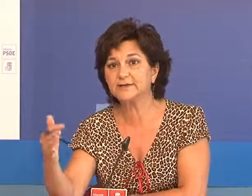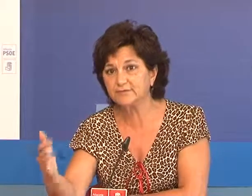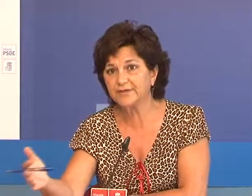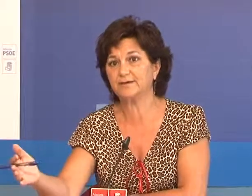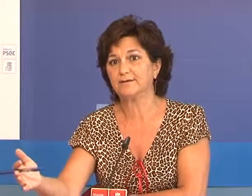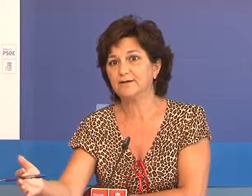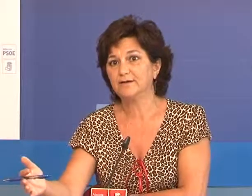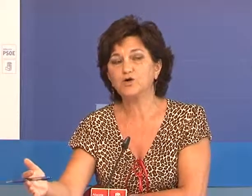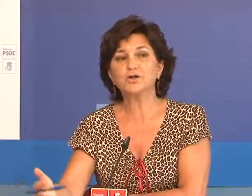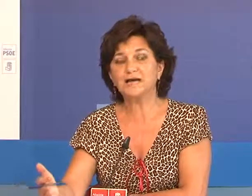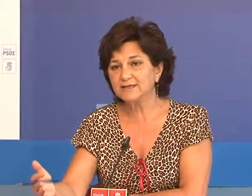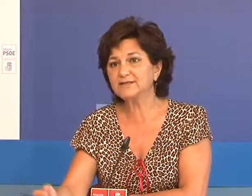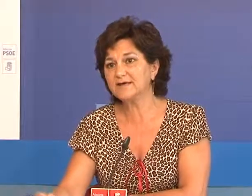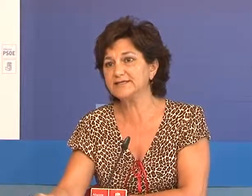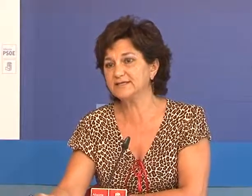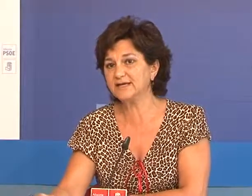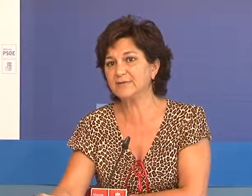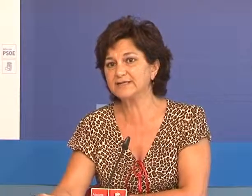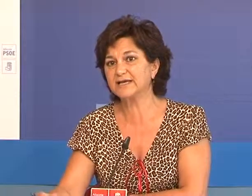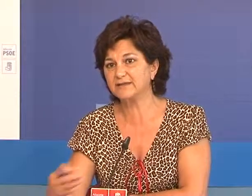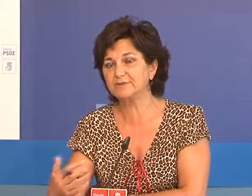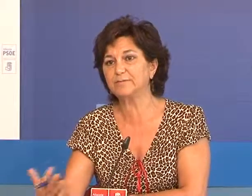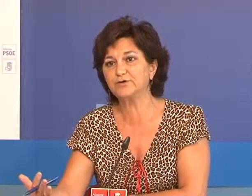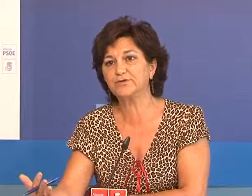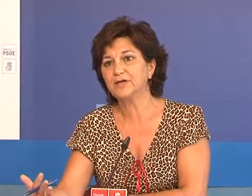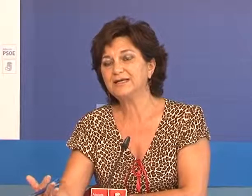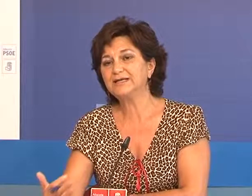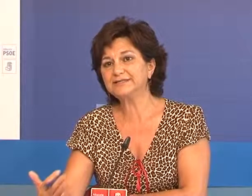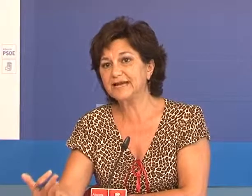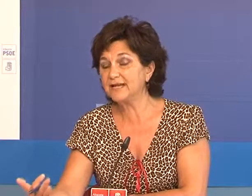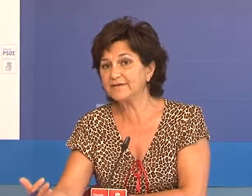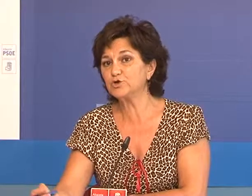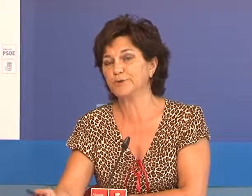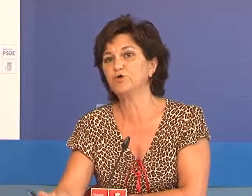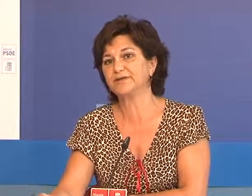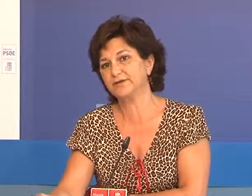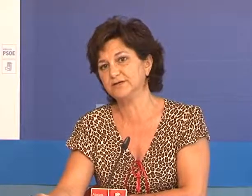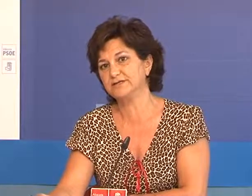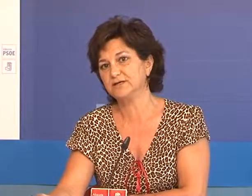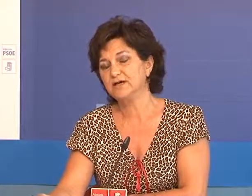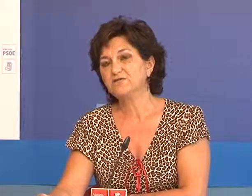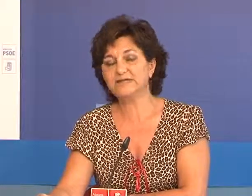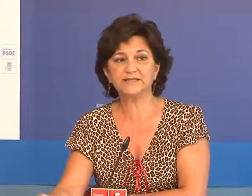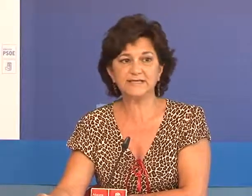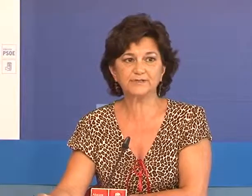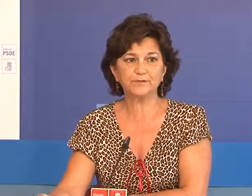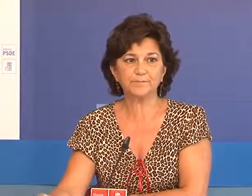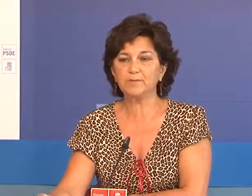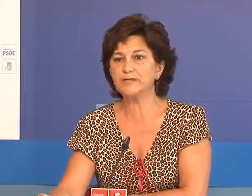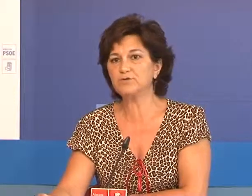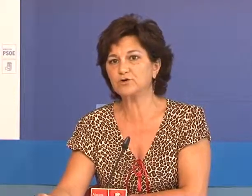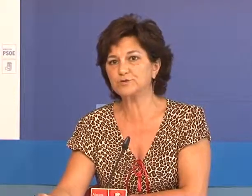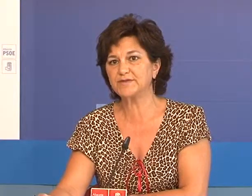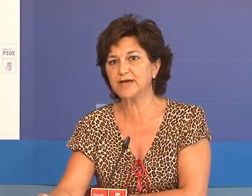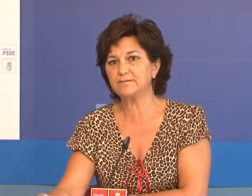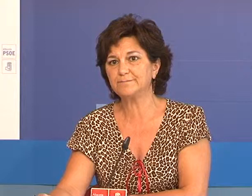toca y se roza con la gente de Castilla-La Mancha que de viva voz le traslada sus preocupaciones. Frente a esto,